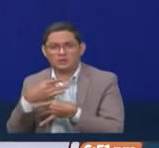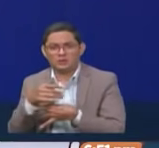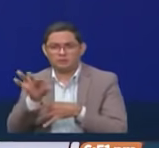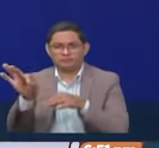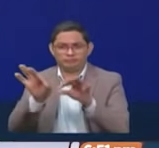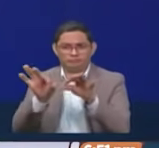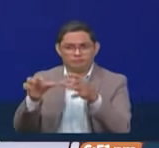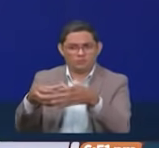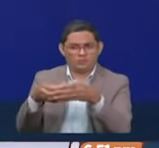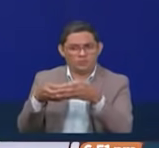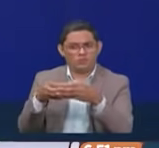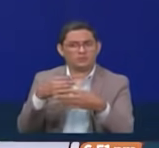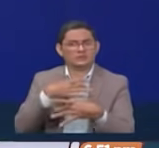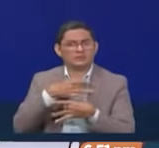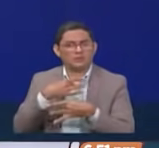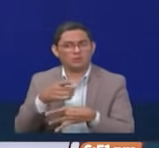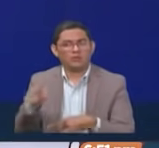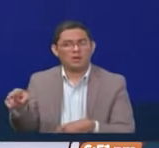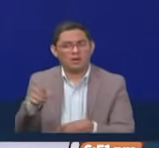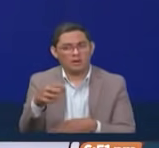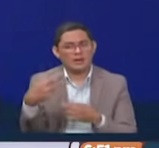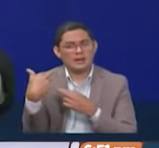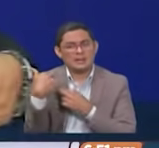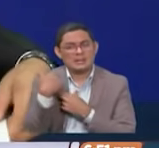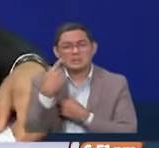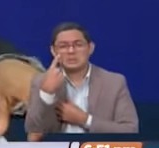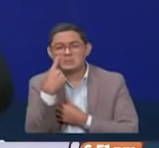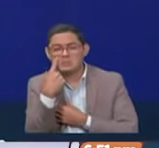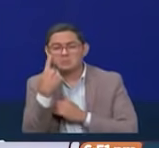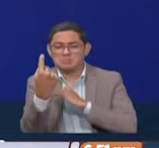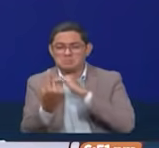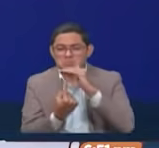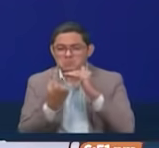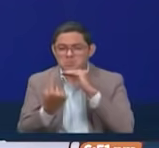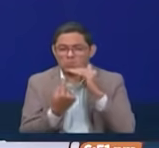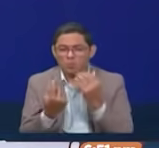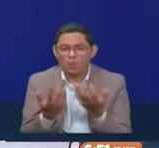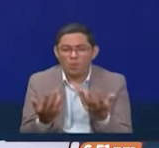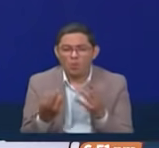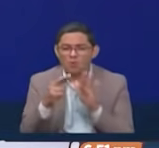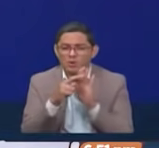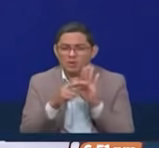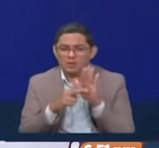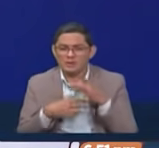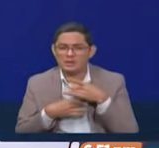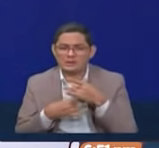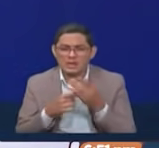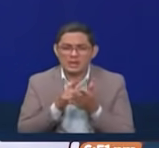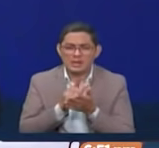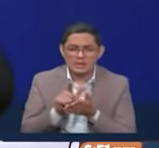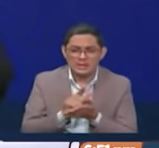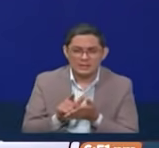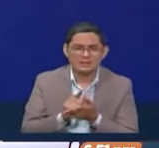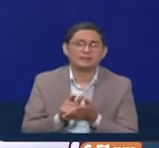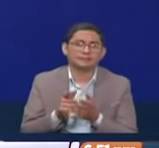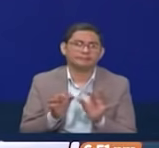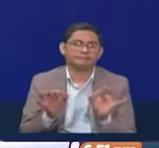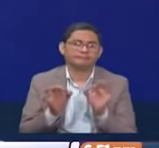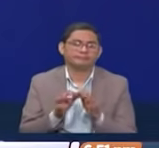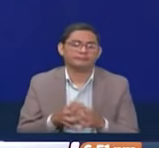que se cumplan las normas y los nuevos aforos que se están dando a partir del día de hoy